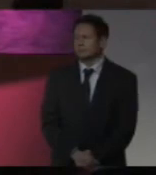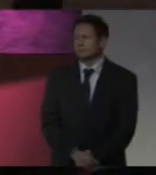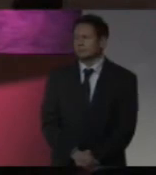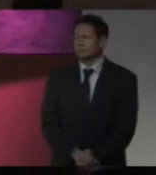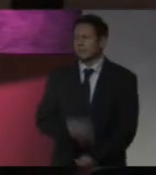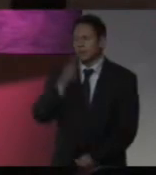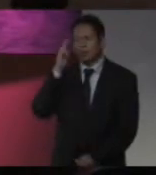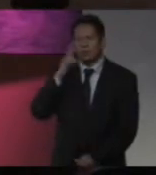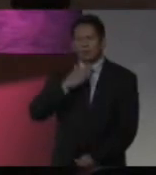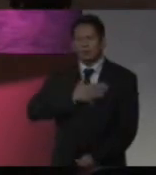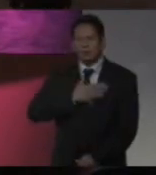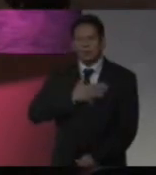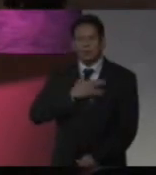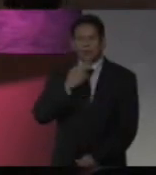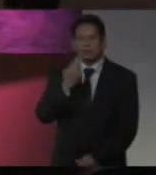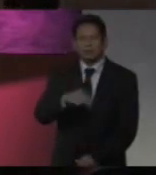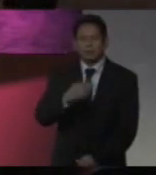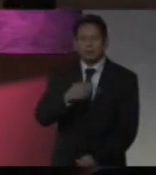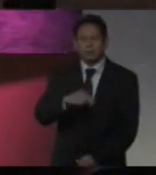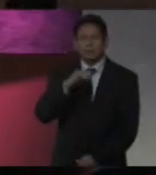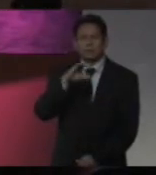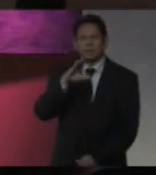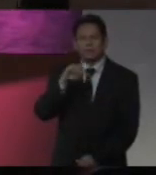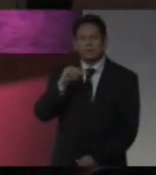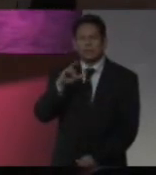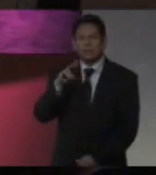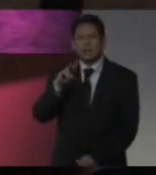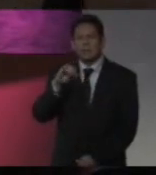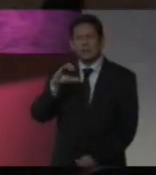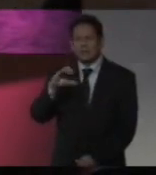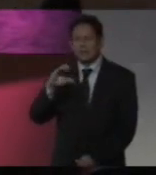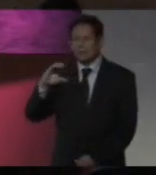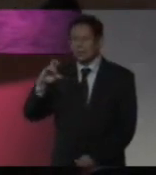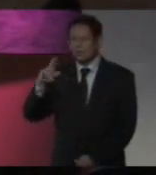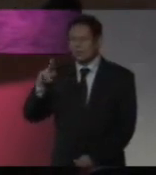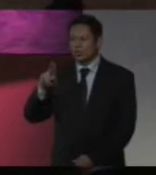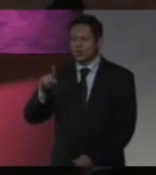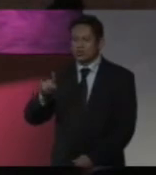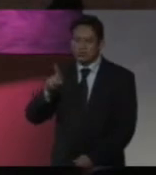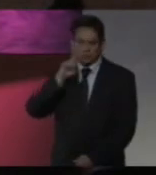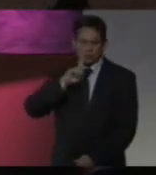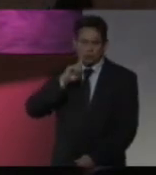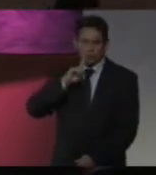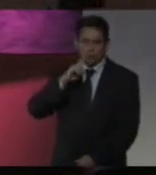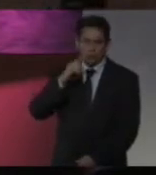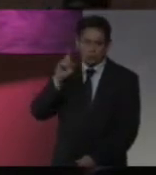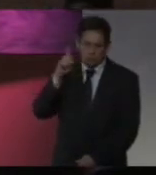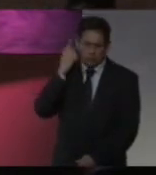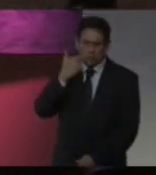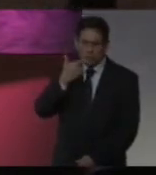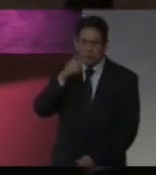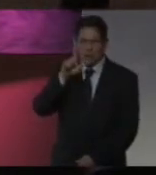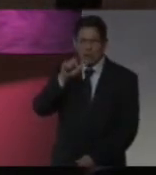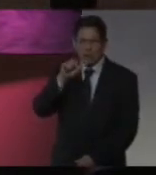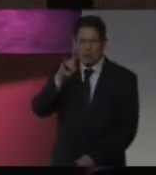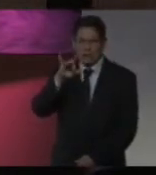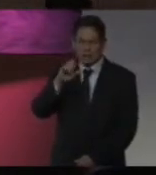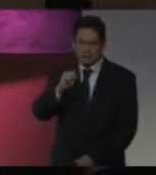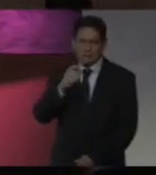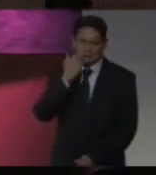Mi nombre es Sicaví Cruz. Quisiera hacerle una pregunta a la doctora Gladys. Con respecto